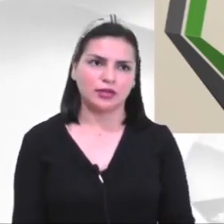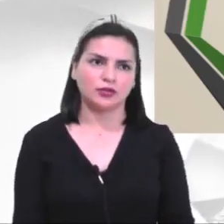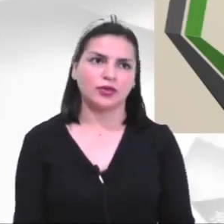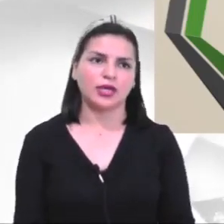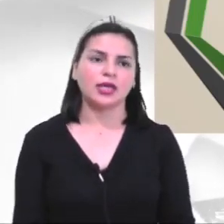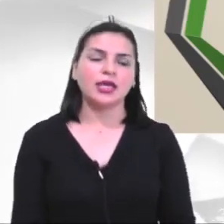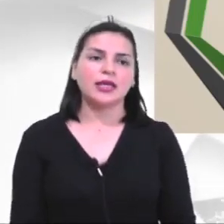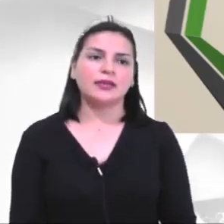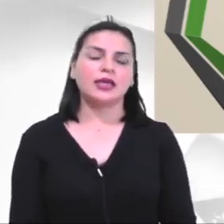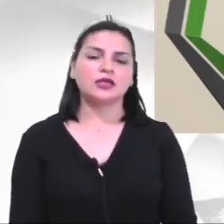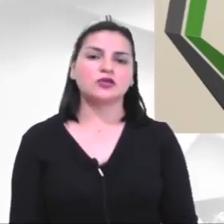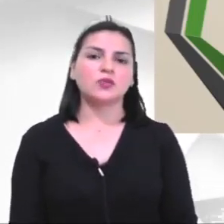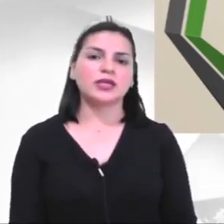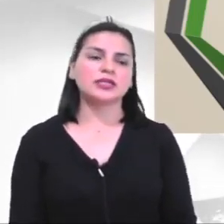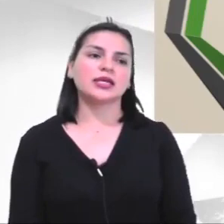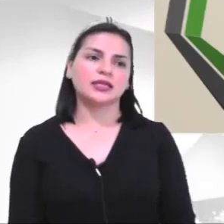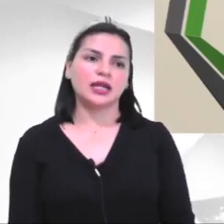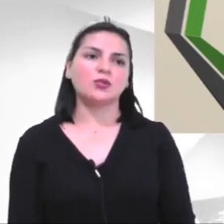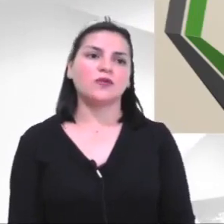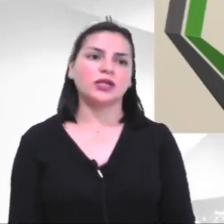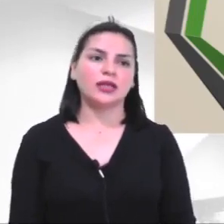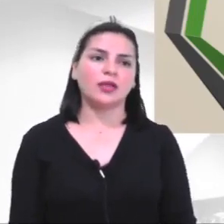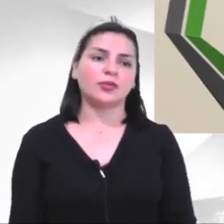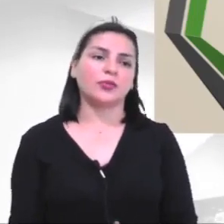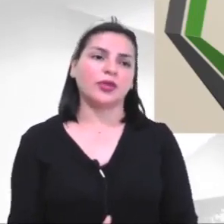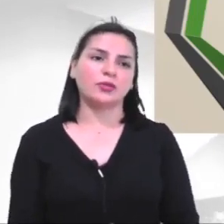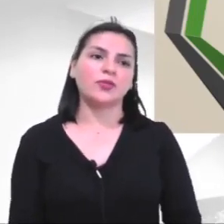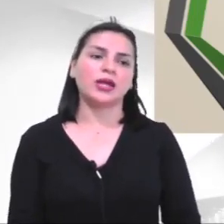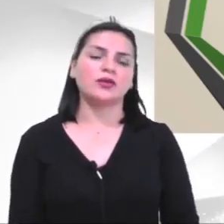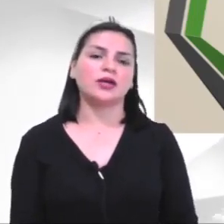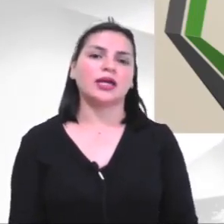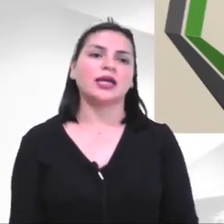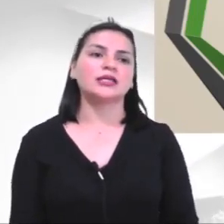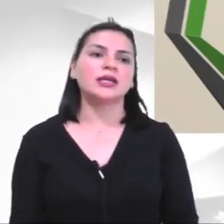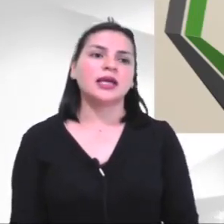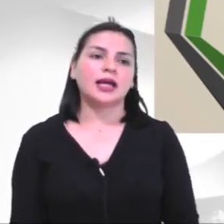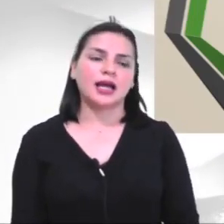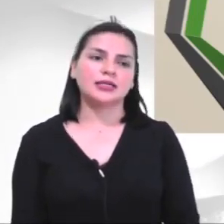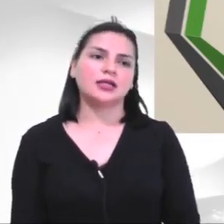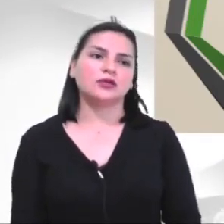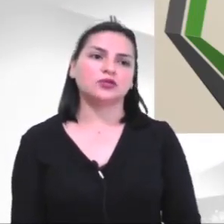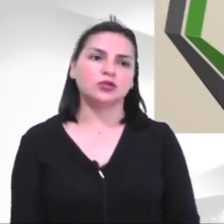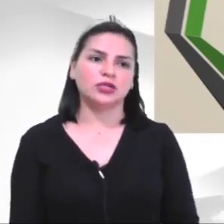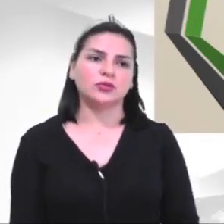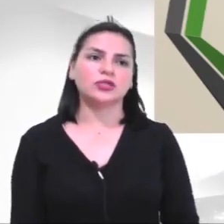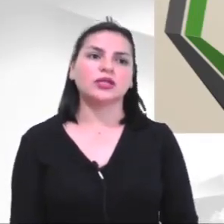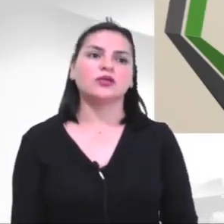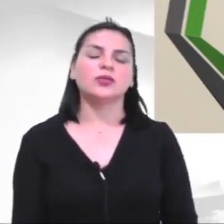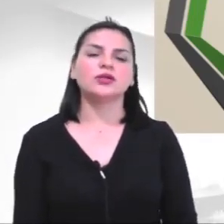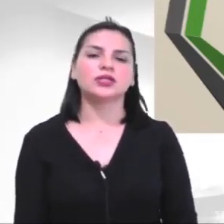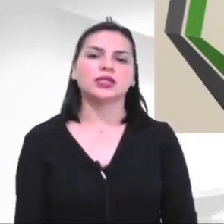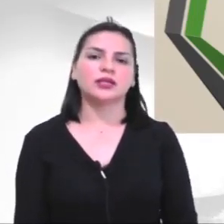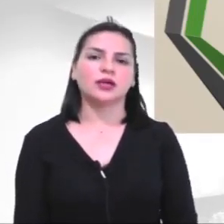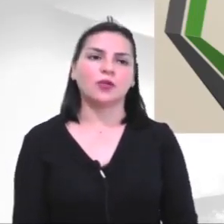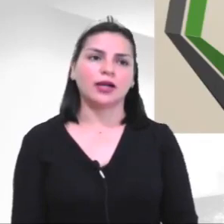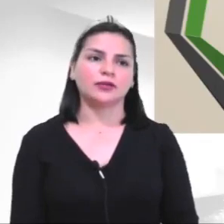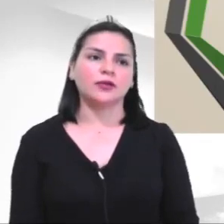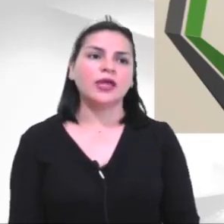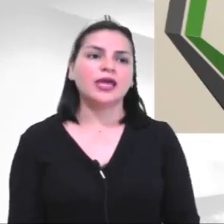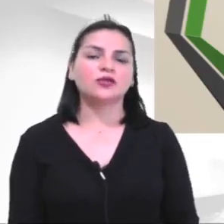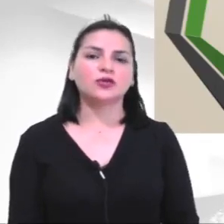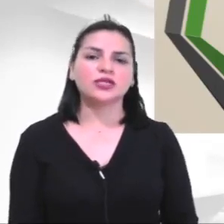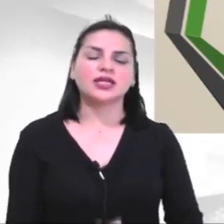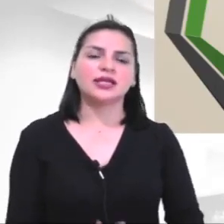todavía dentro de estos países que tienen movilidad, pero podemos verlo que es casi de los últimos, en el número